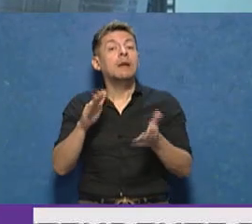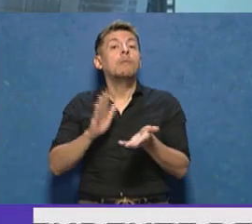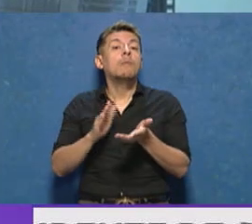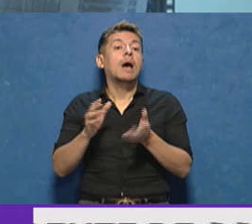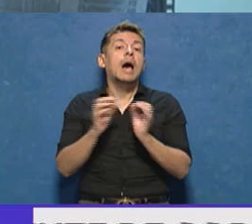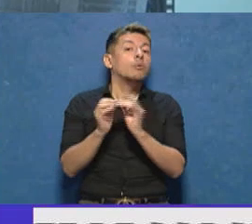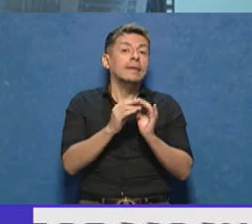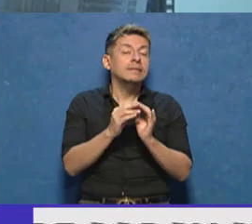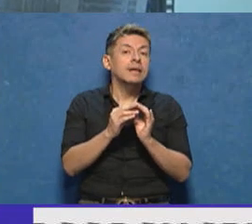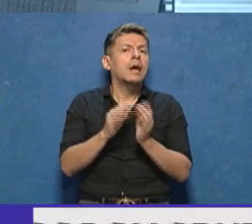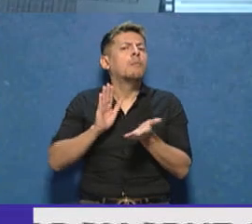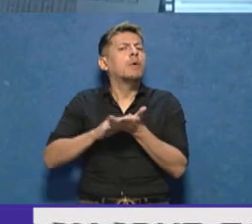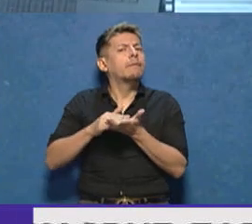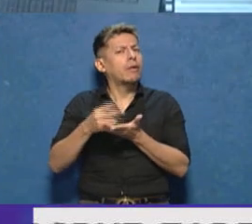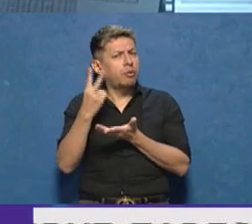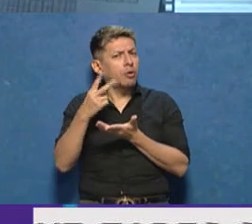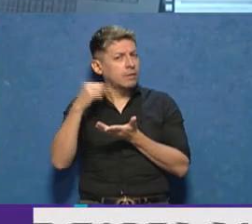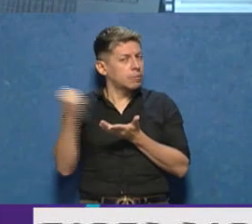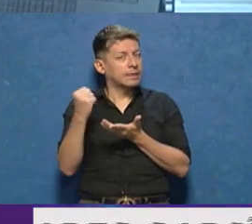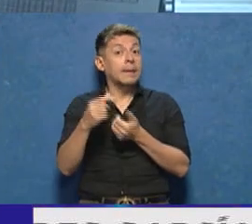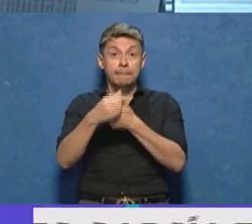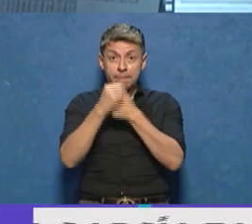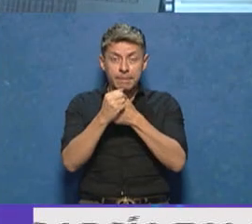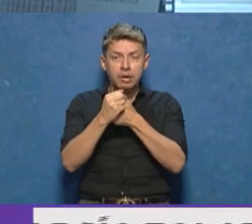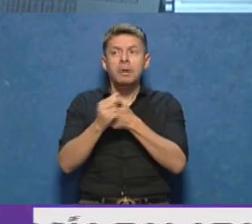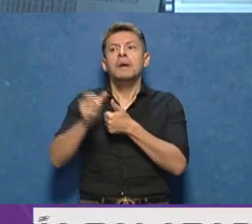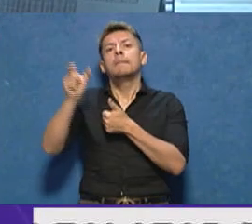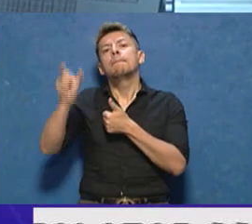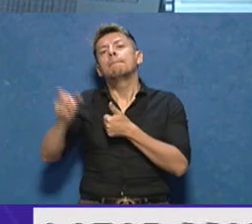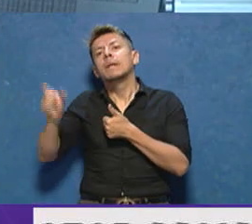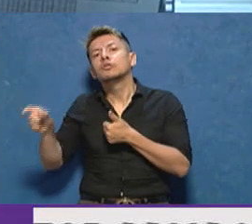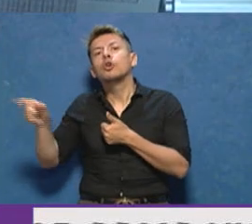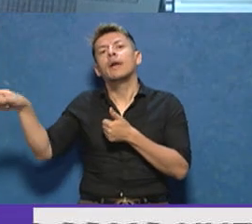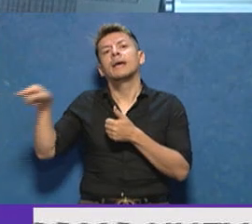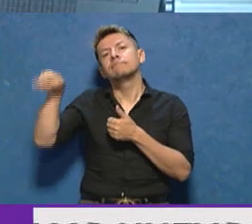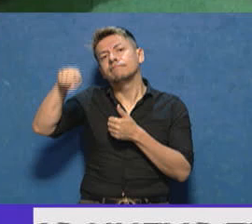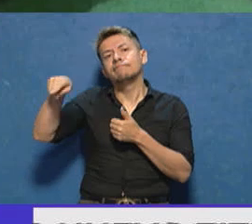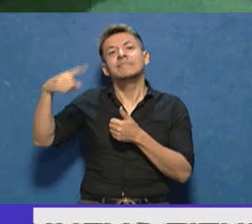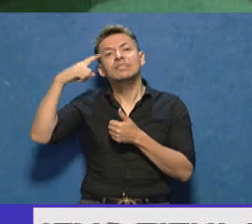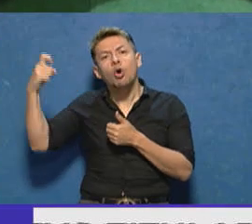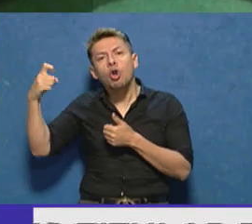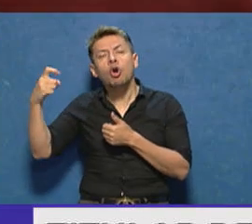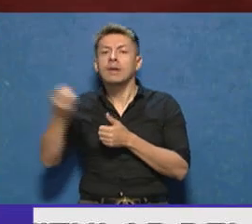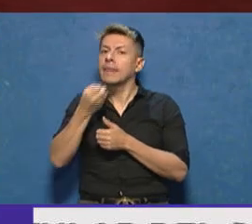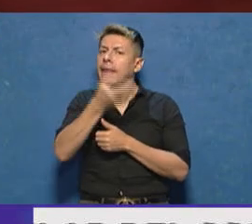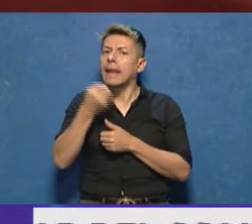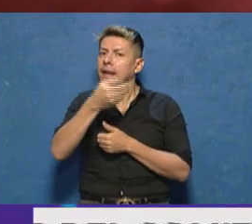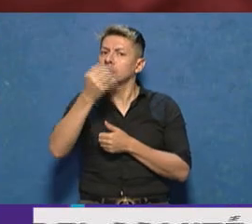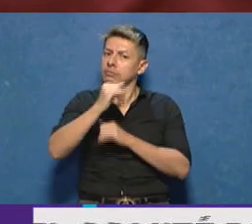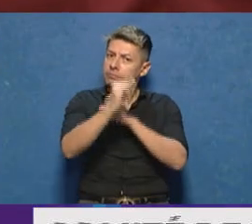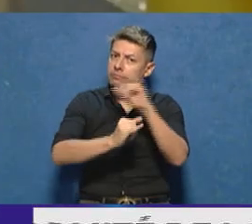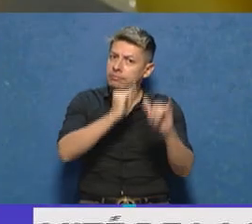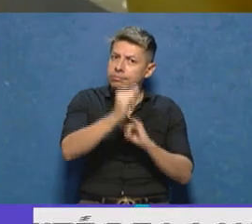fundamentales según lo que ellos entienden. En principio, los testimonios de los peritos psiquiátricos de